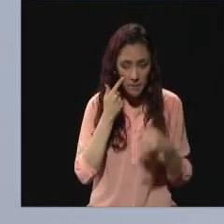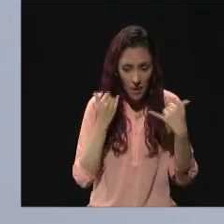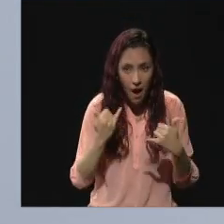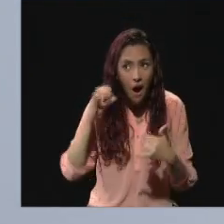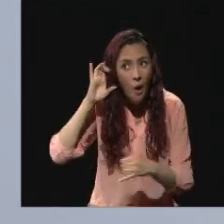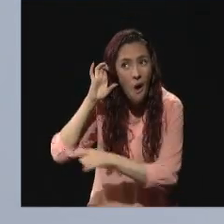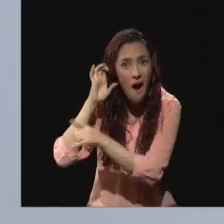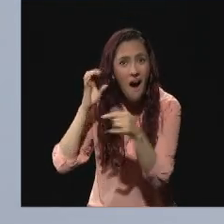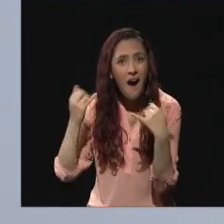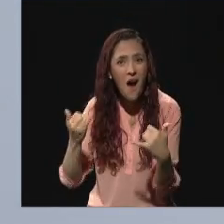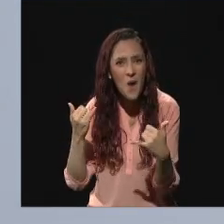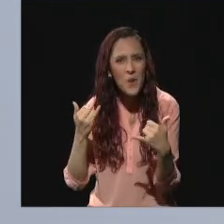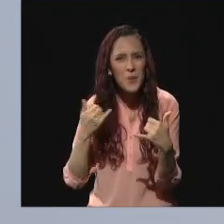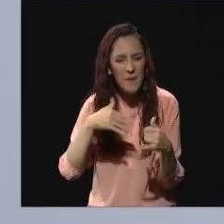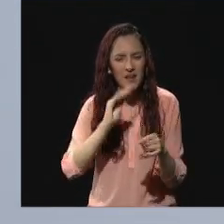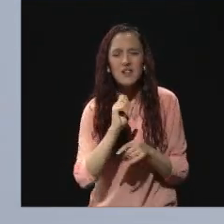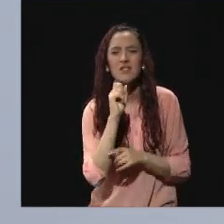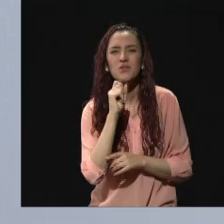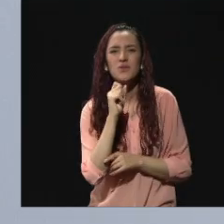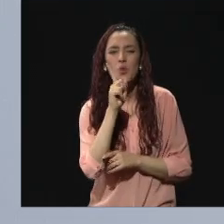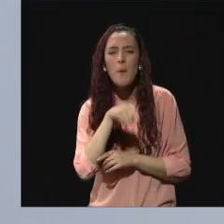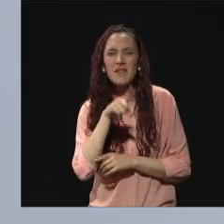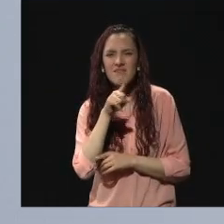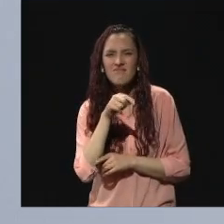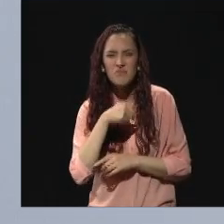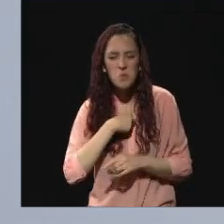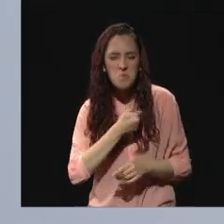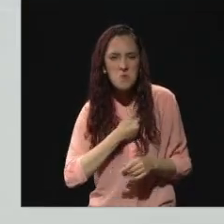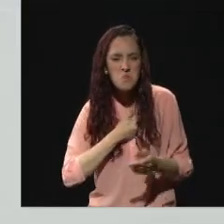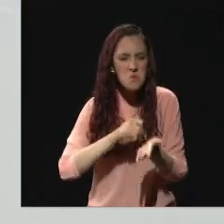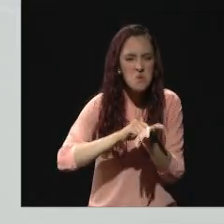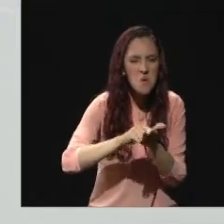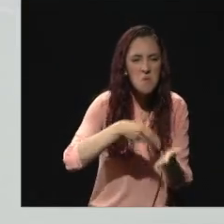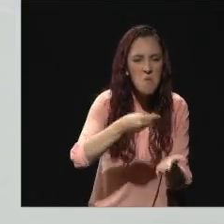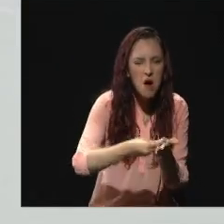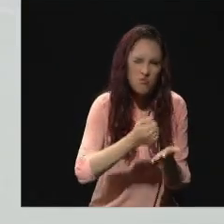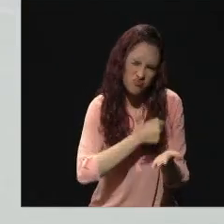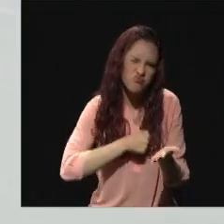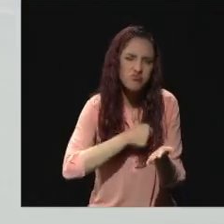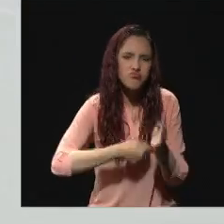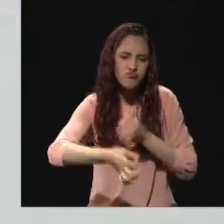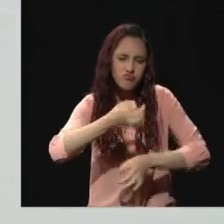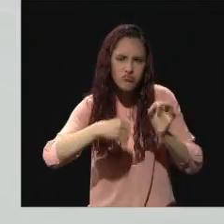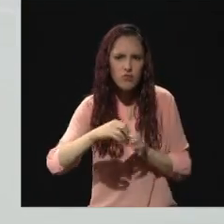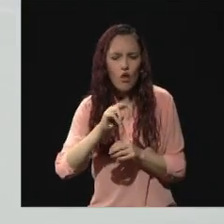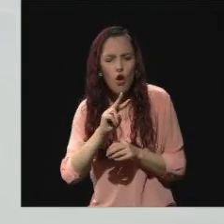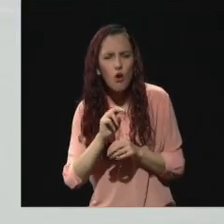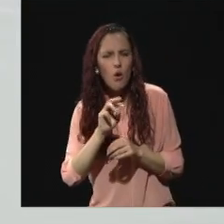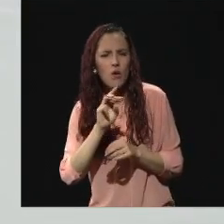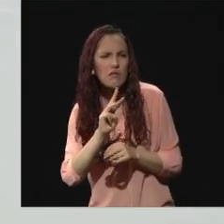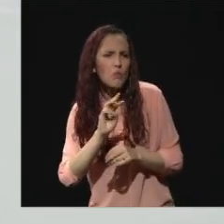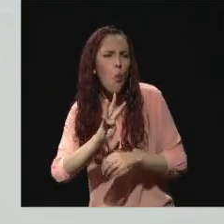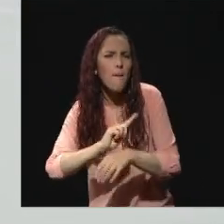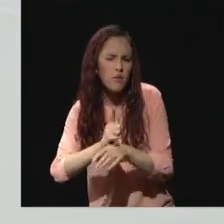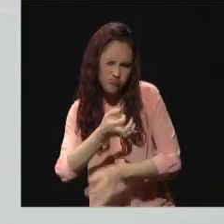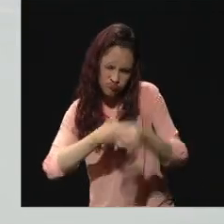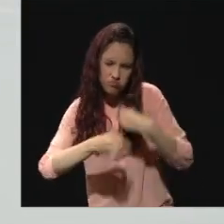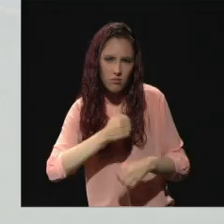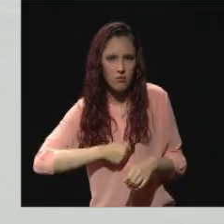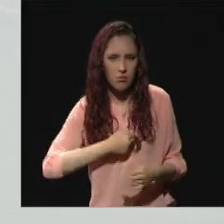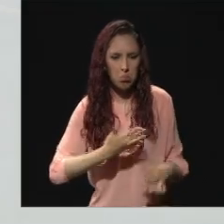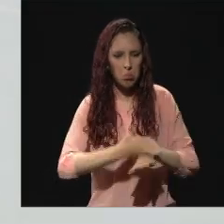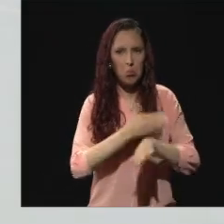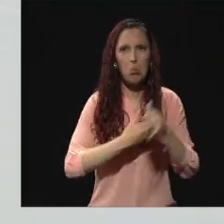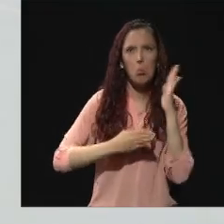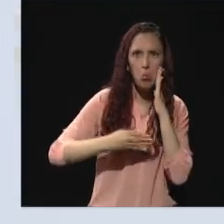mucha gente si les sirve sobre todo prepago que le que le pongan dos tres o cuatro minutos otra pregunta relacionada con